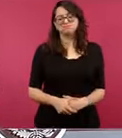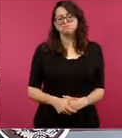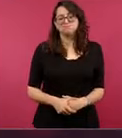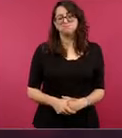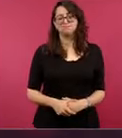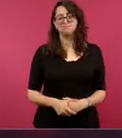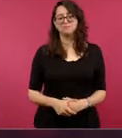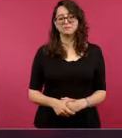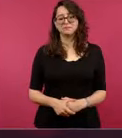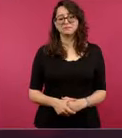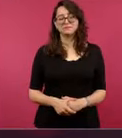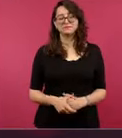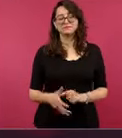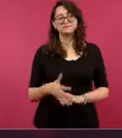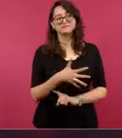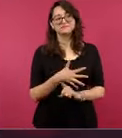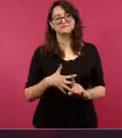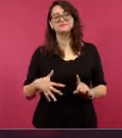Entender